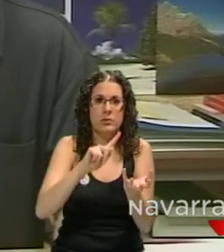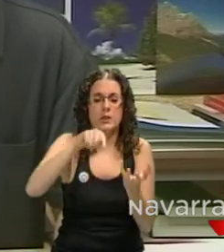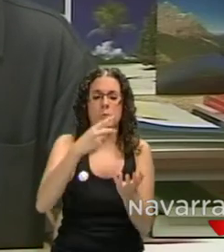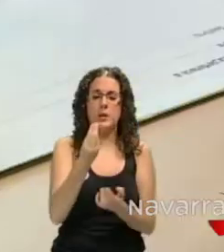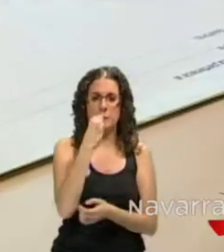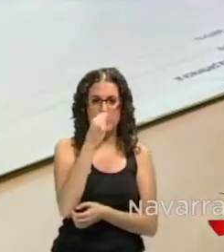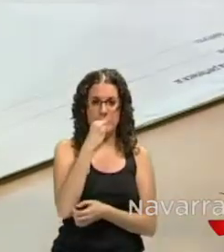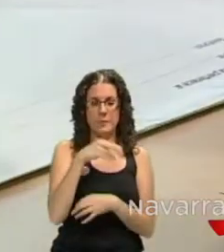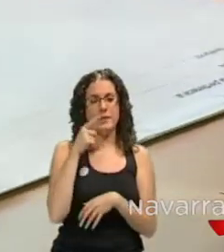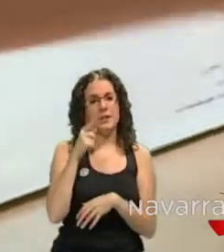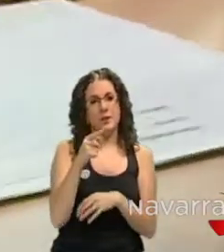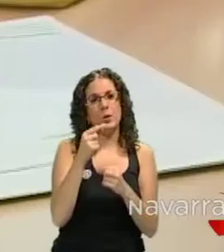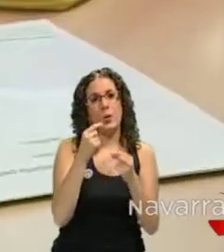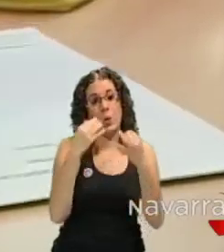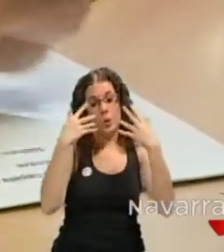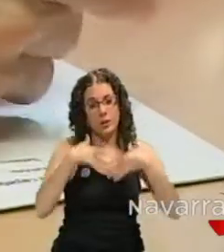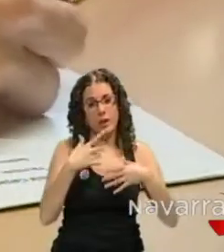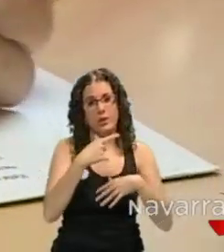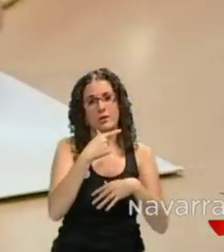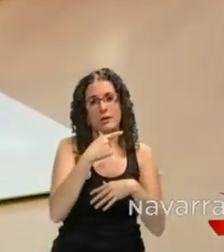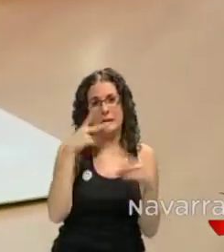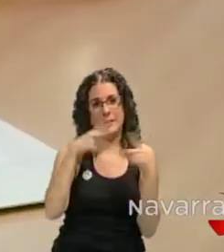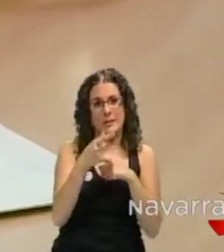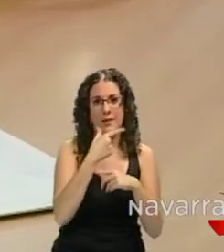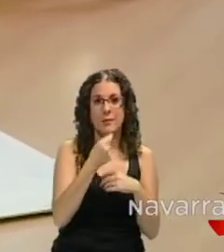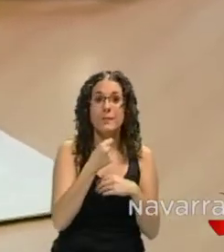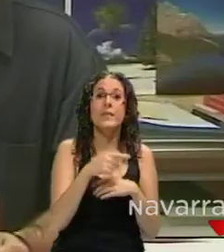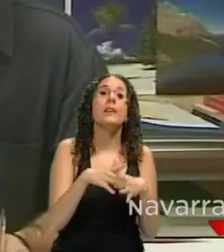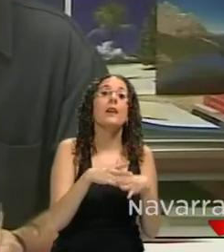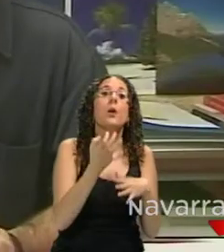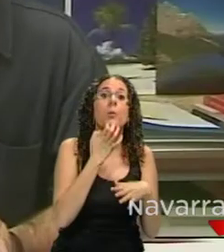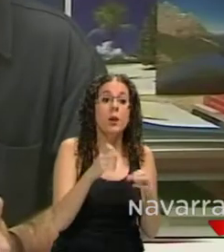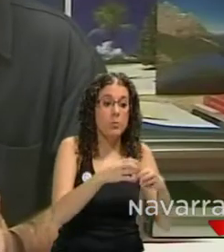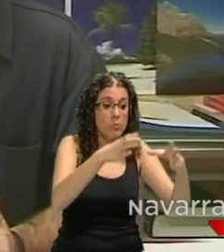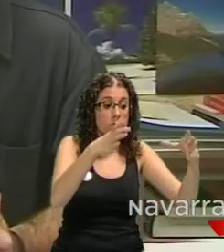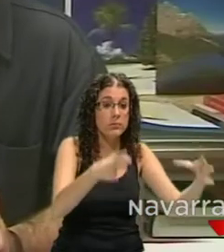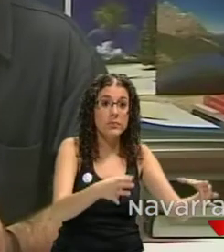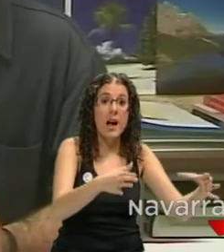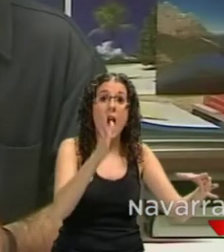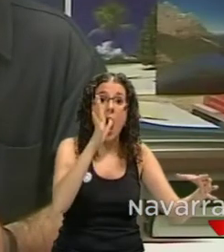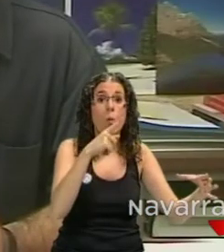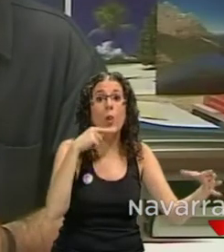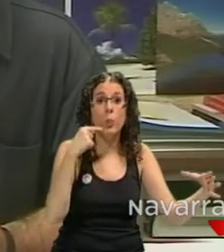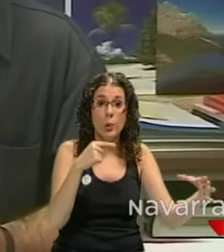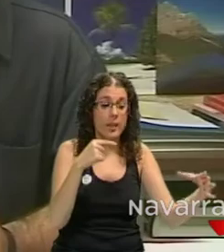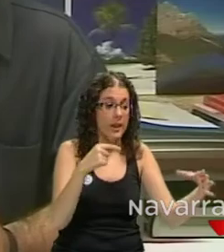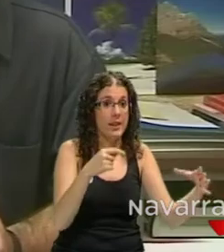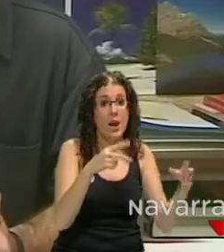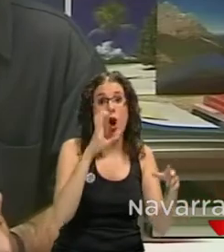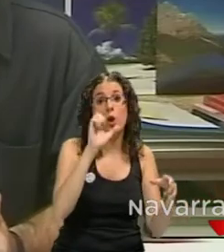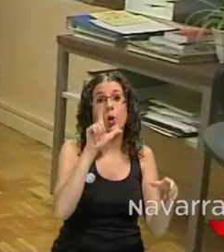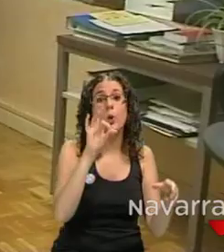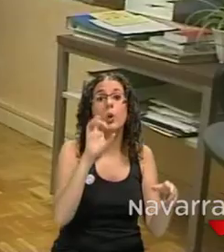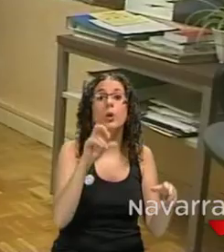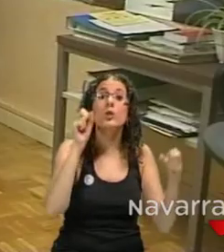para evitar contagio de este tipo. Aguas dulces no cloradas y sobre todo estancadas sí que tienen riesgo de enfermedades. No es aconsejable bañarse